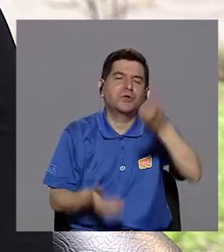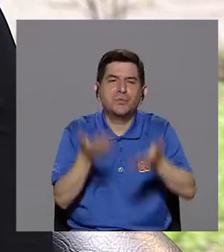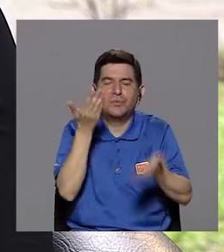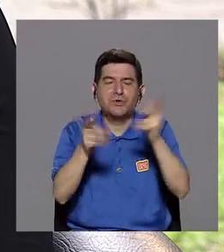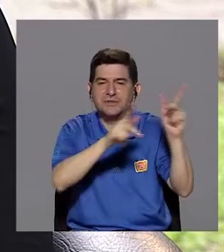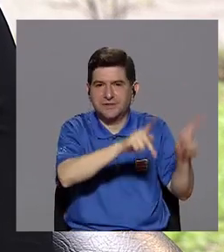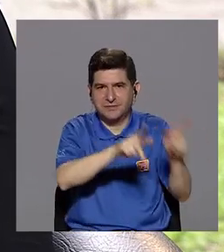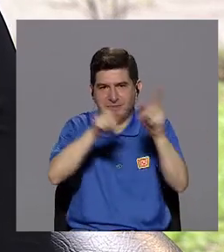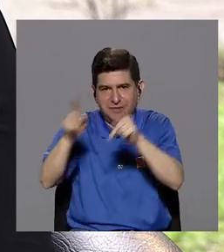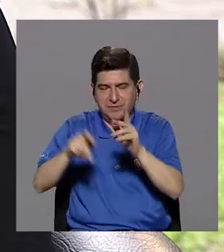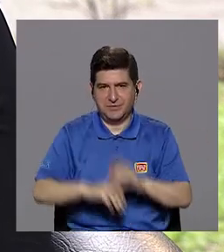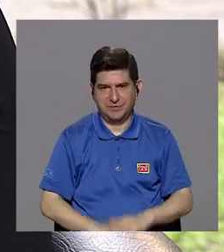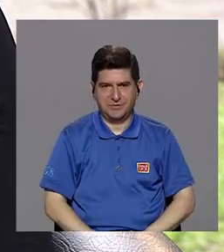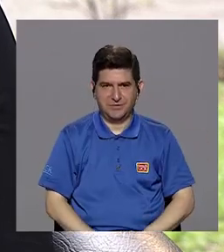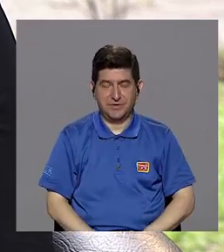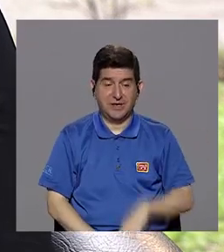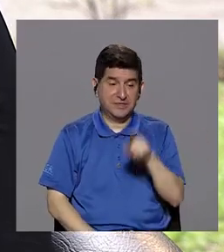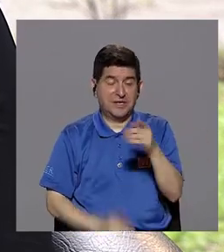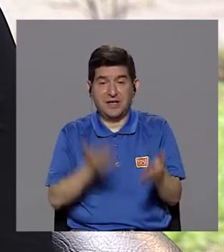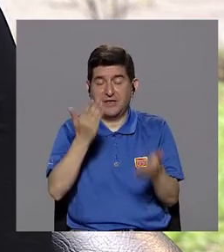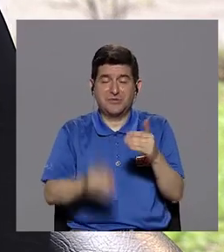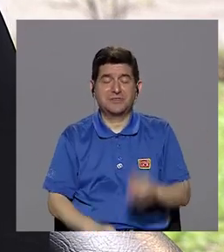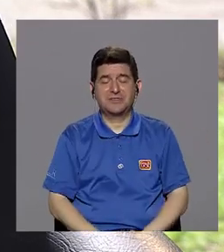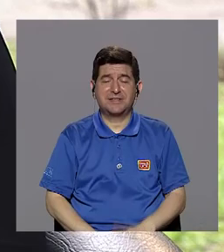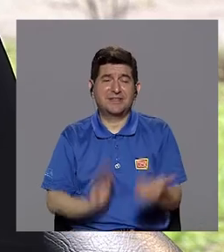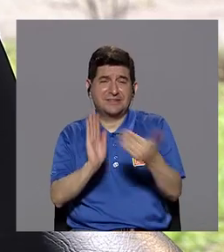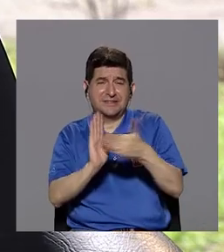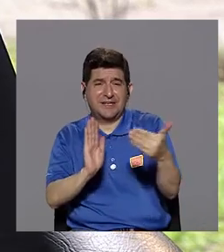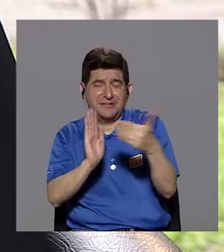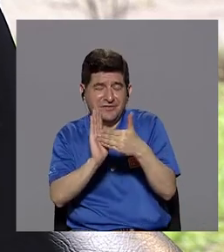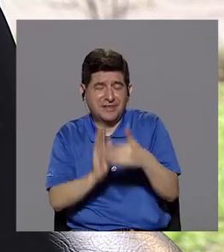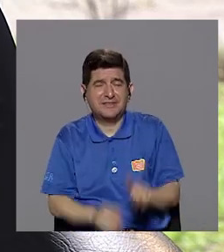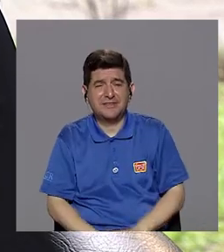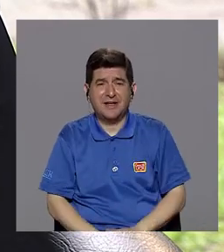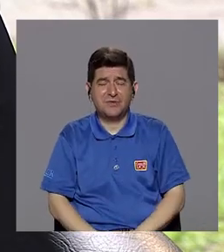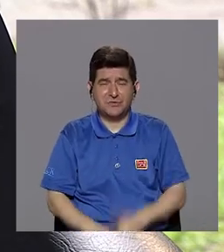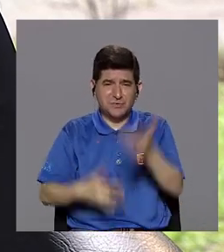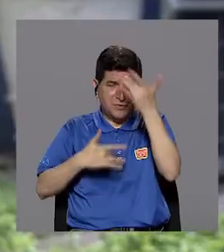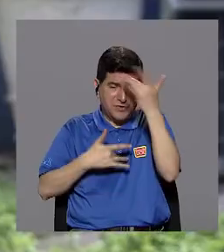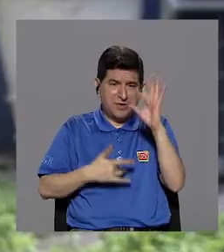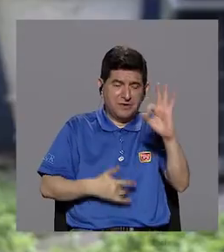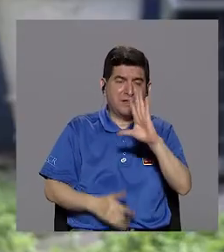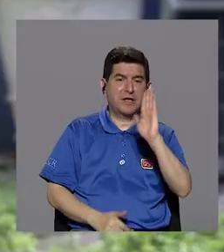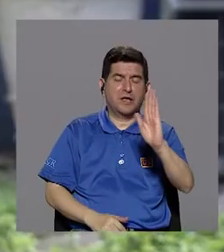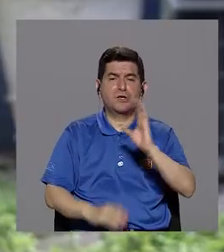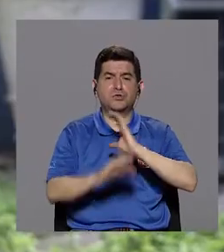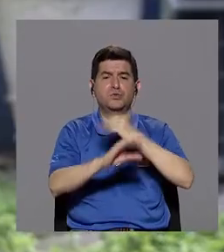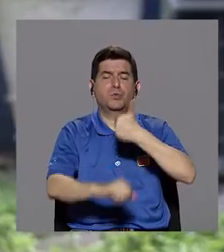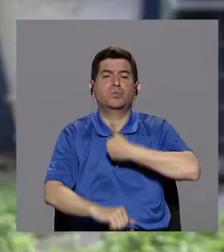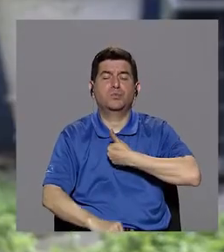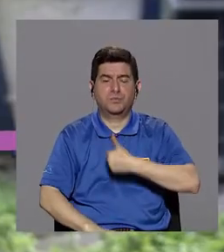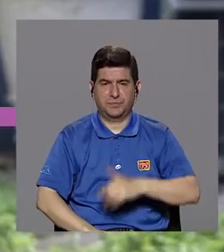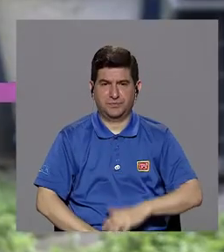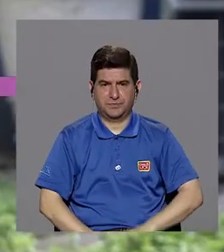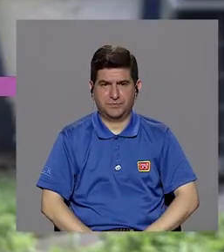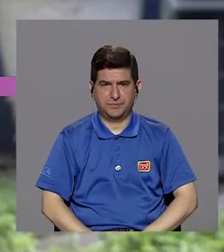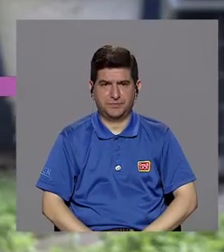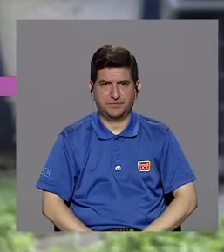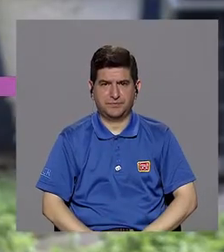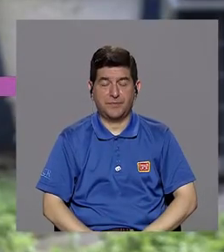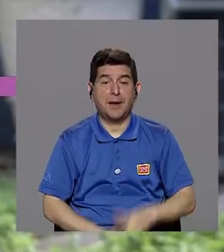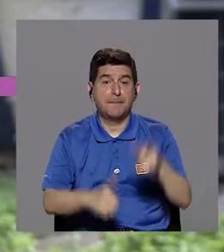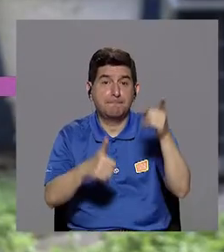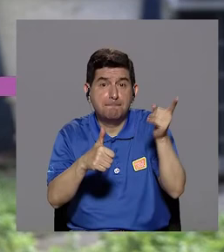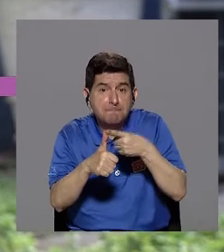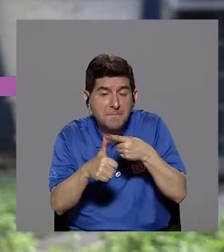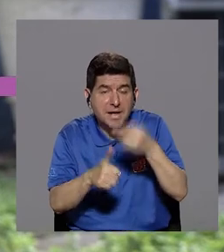para esas personas que viven con fibromialgia, la relación con su autocuidado. Uh-huh. Yo diría que lo